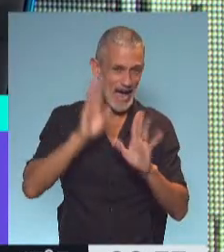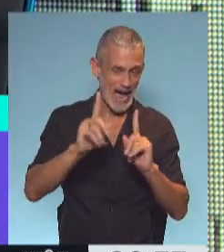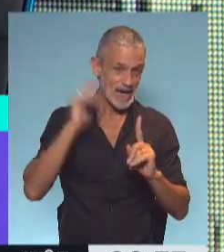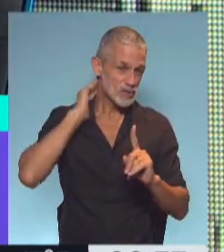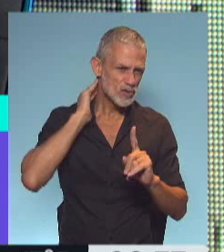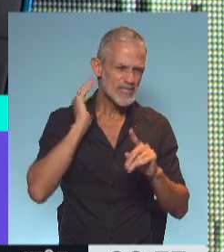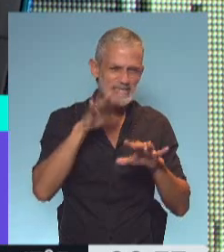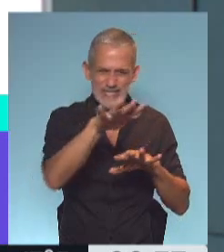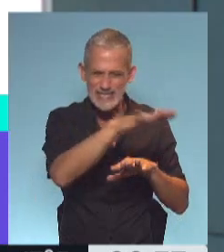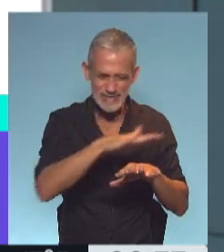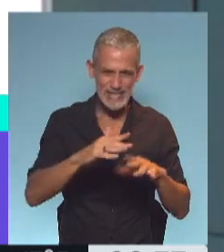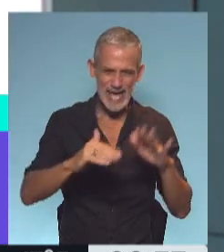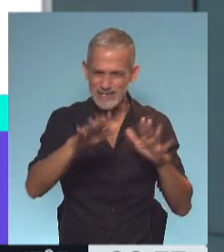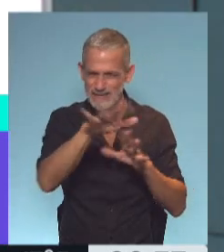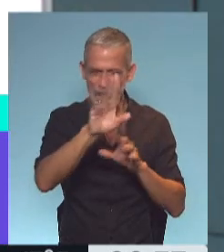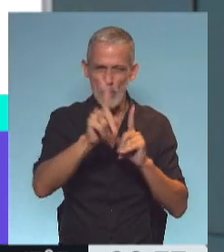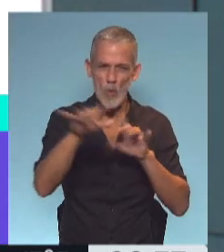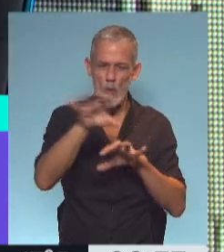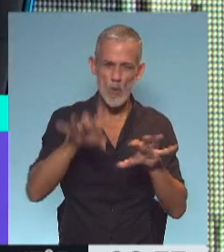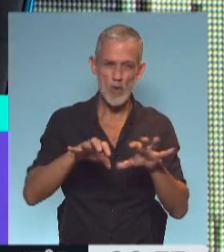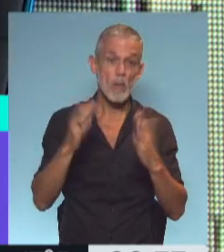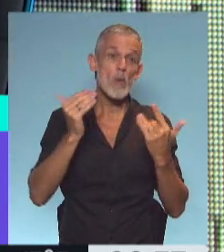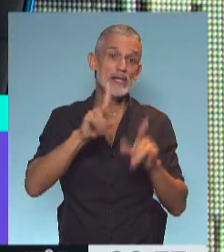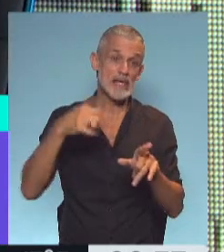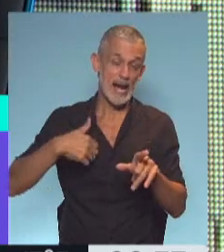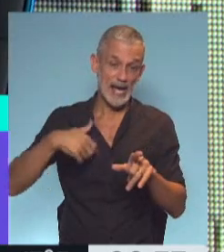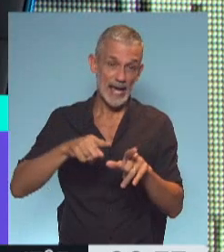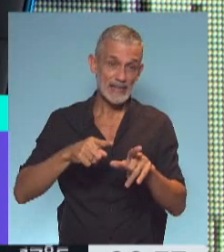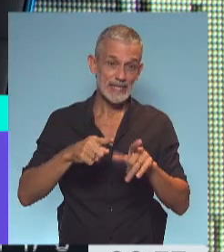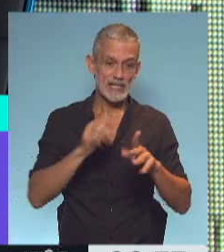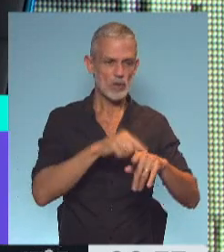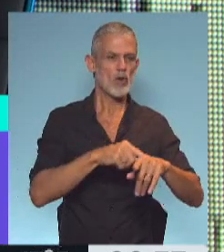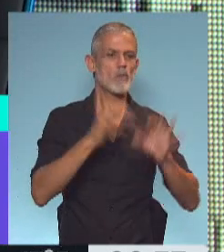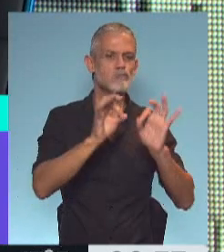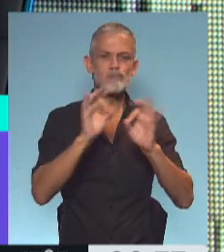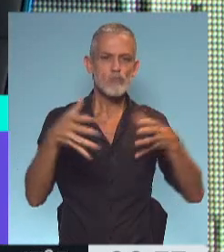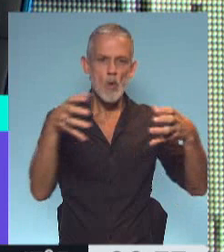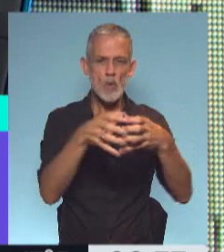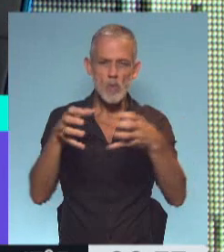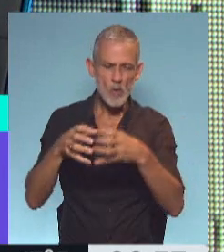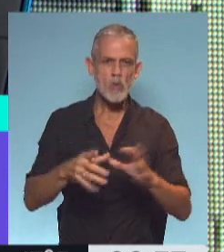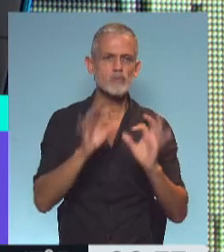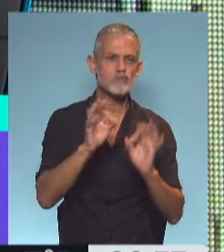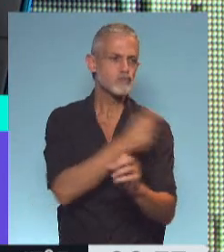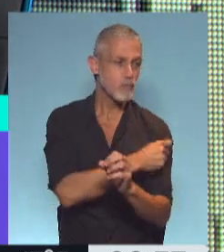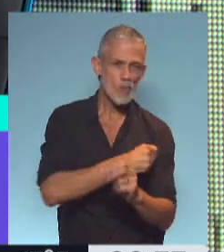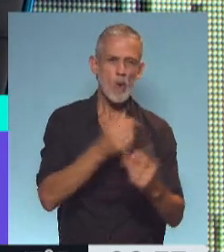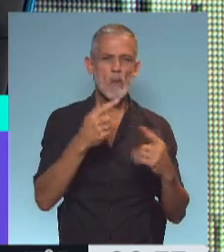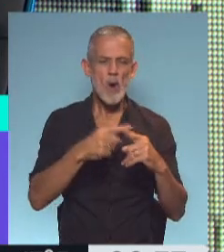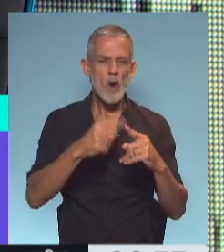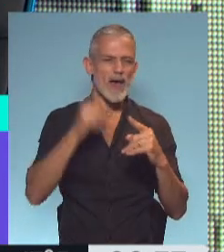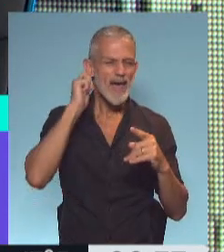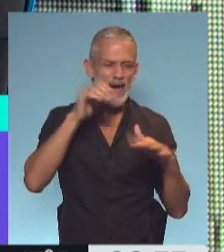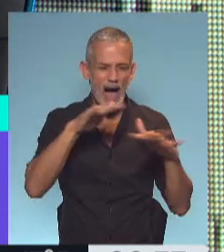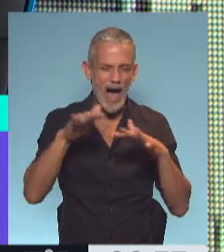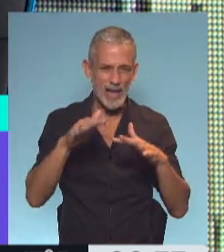departamentos, en algunos estados. ¿Está prevista la posibilidad de que en Argentina, cuando se cumpla con todos los grupos que deben ser vacunados por una cuestión de riesgo,